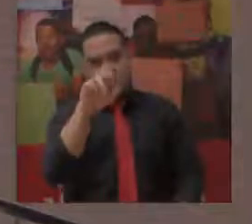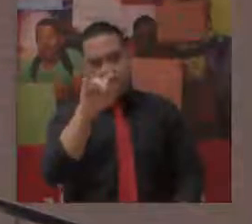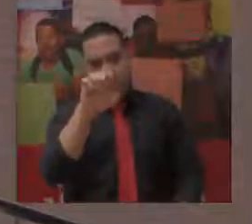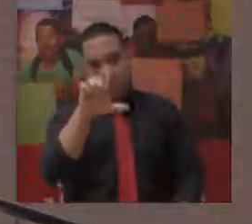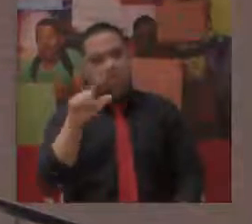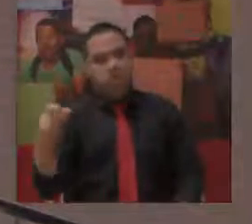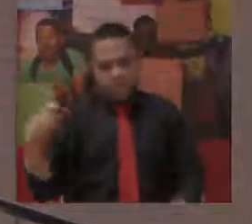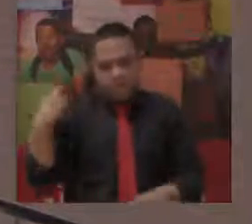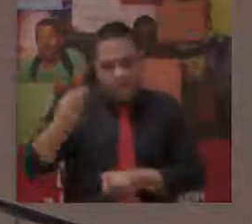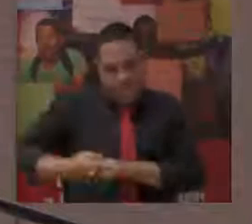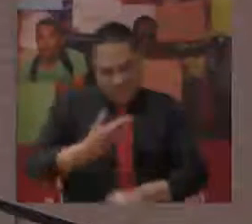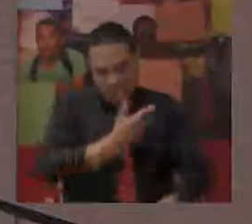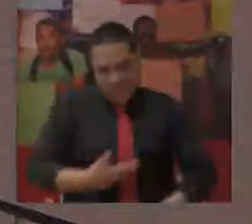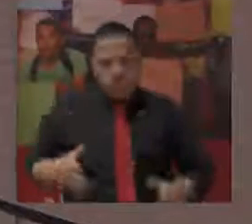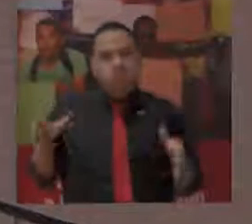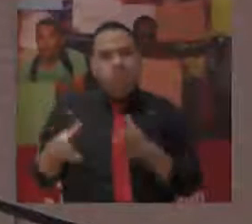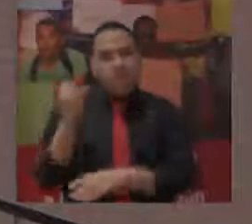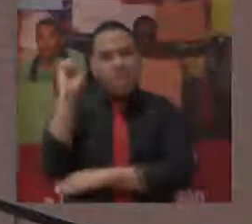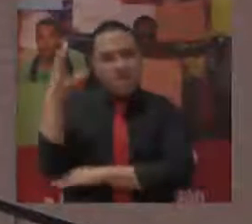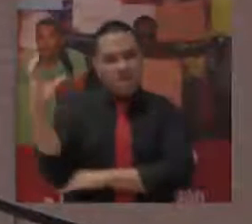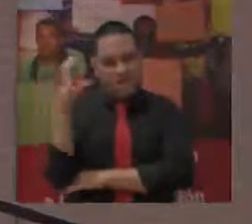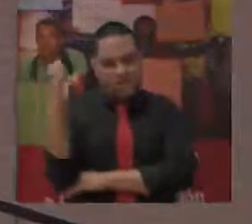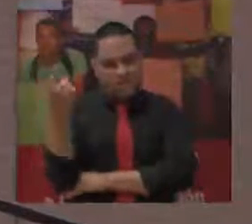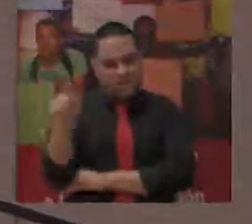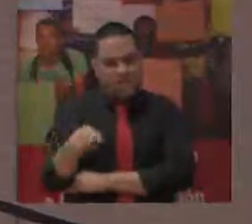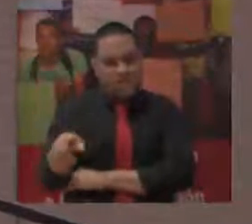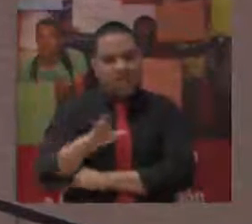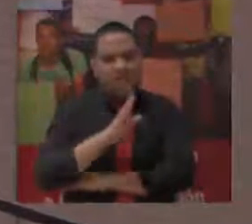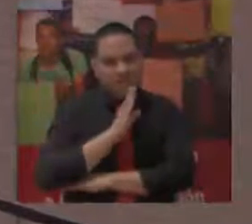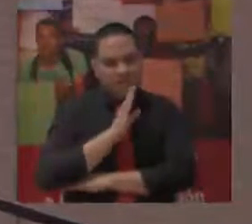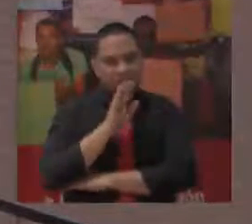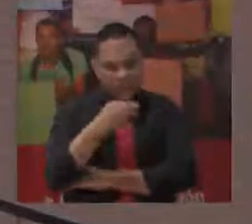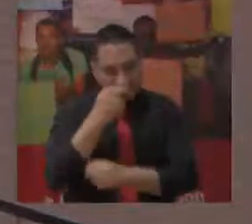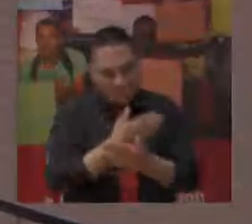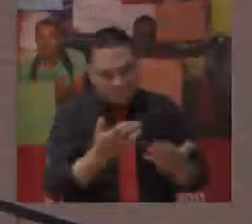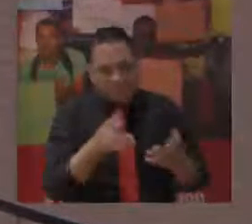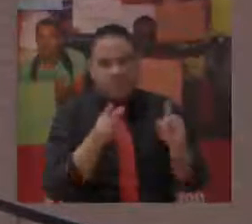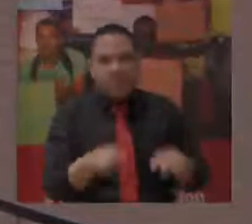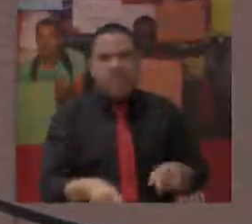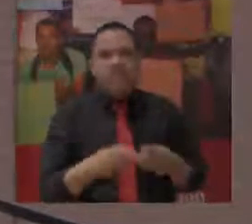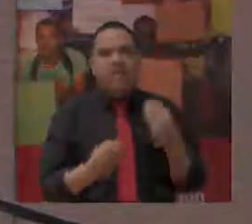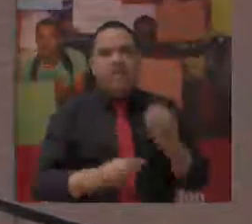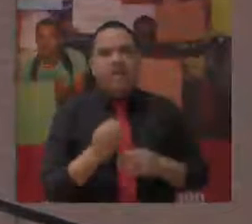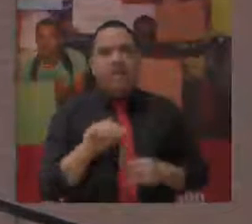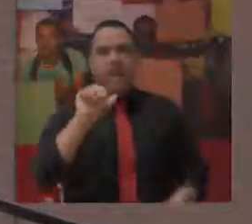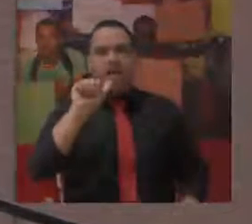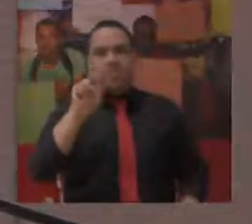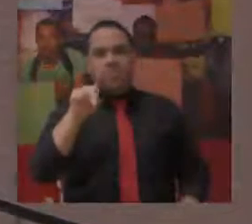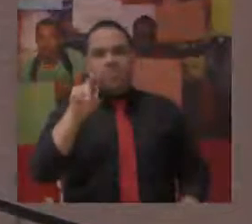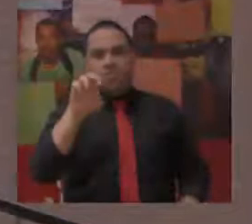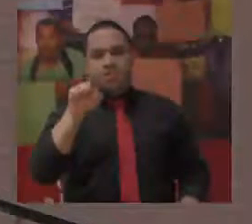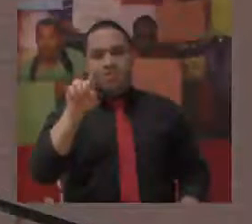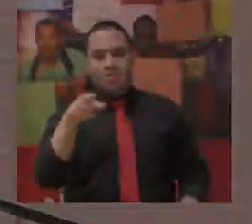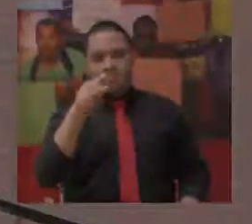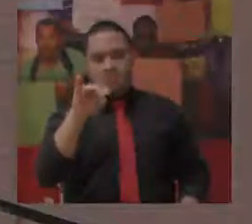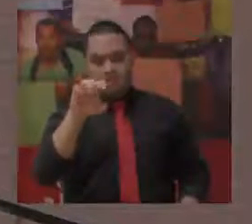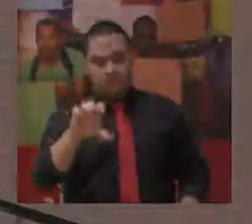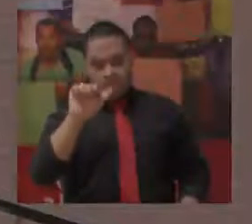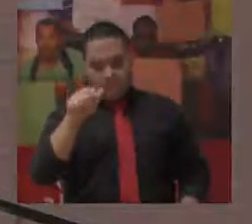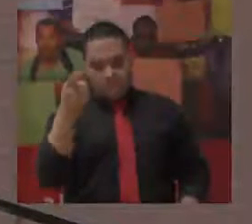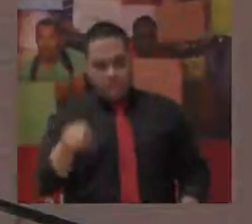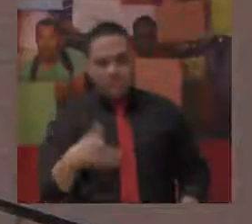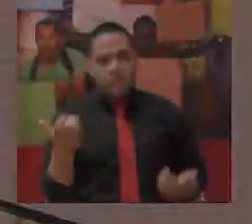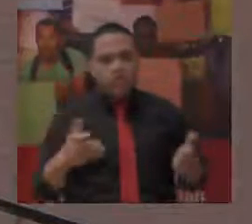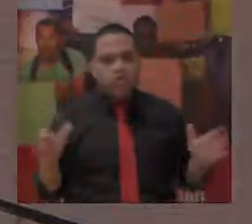Grupo Bancolombia. Felipe Montoya, director ejecutivo de Valle en Paz. Y Andrés Mejía Cadavid, miembro de la Junta Directiva de la Sociedad de